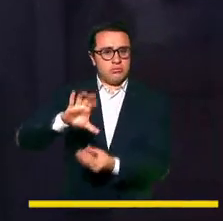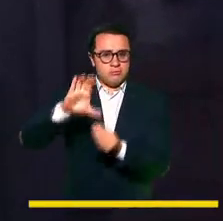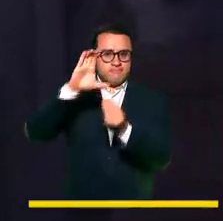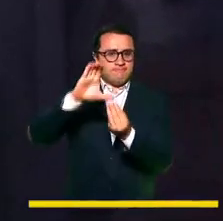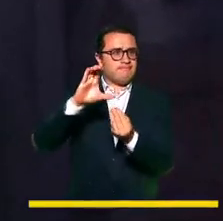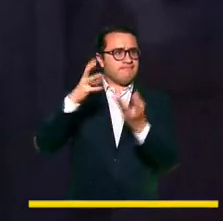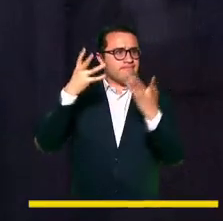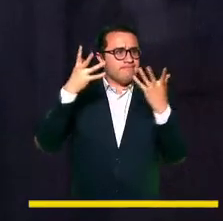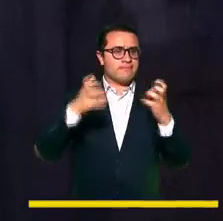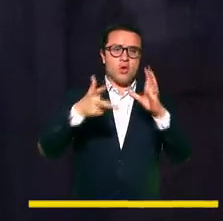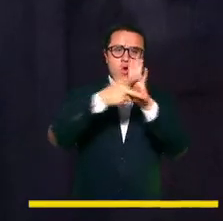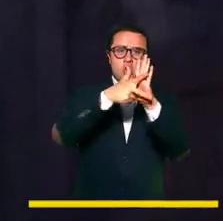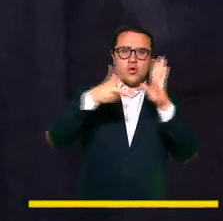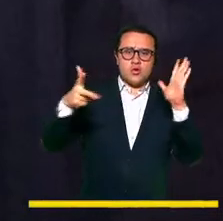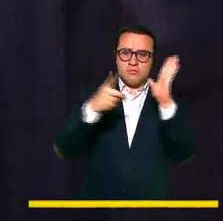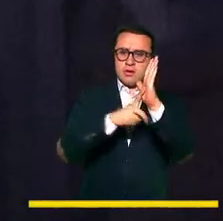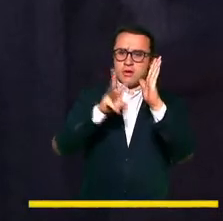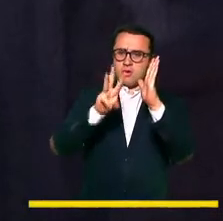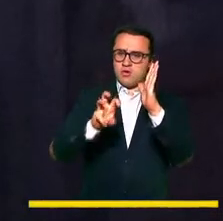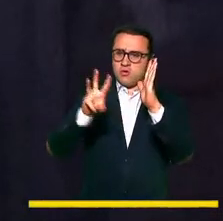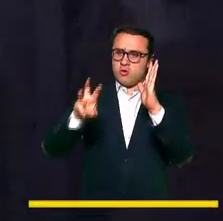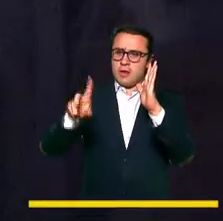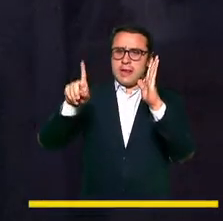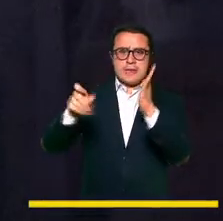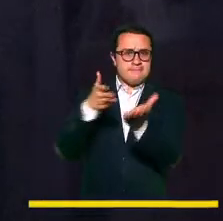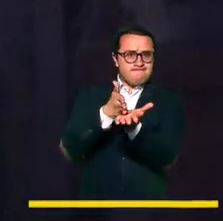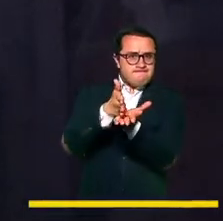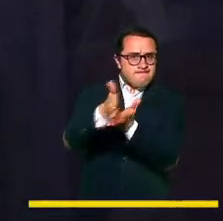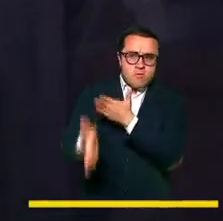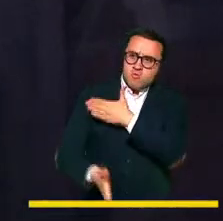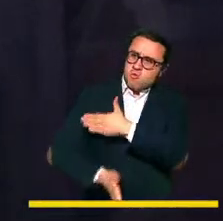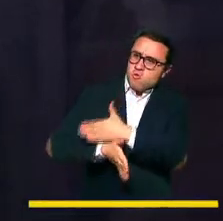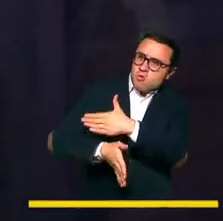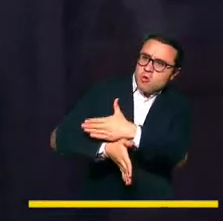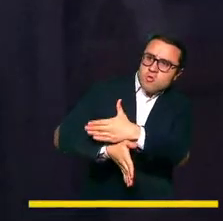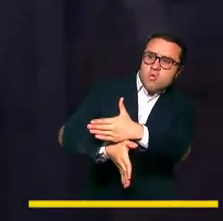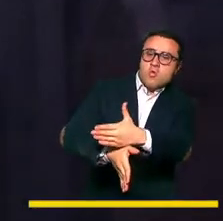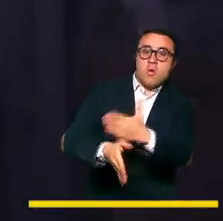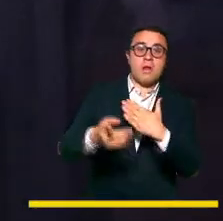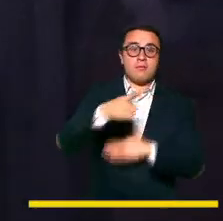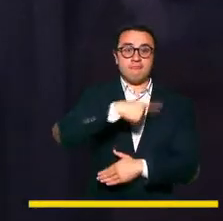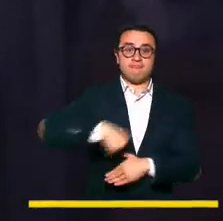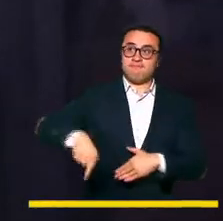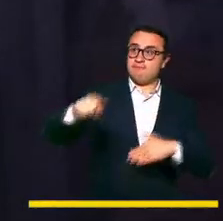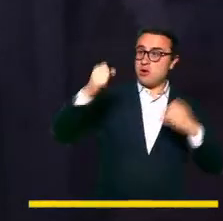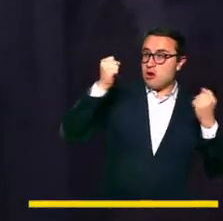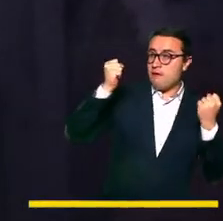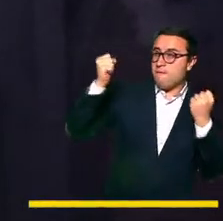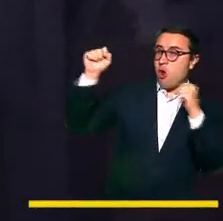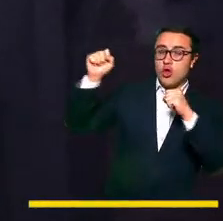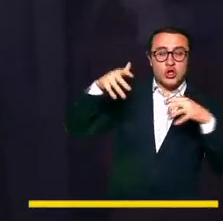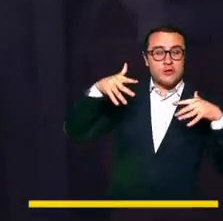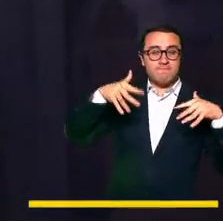se cayera la constitución del 86 y prosperara la revolución en marcha,